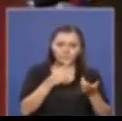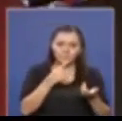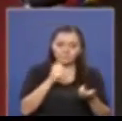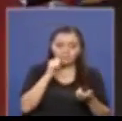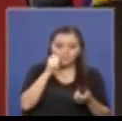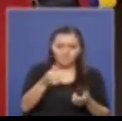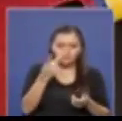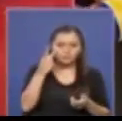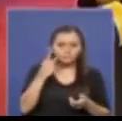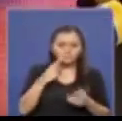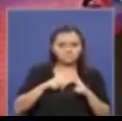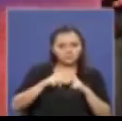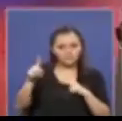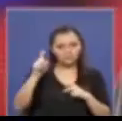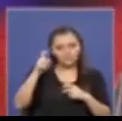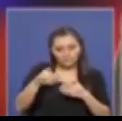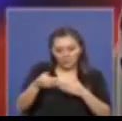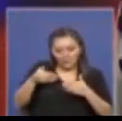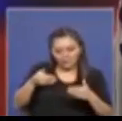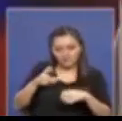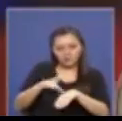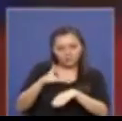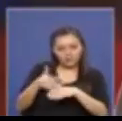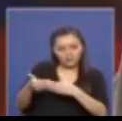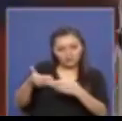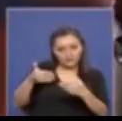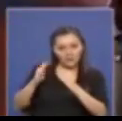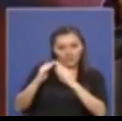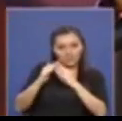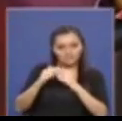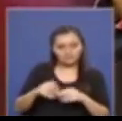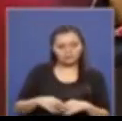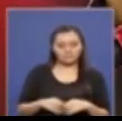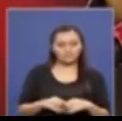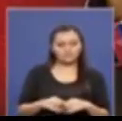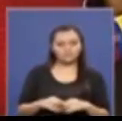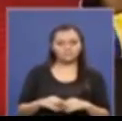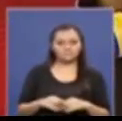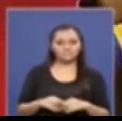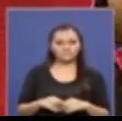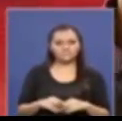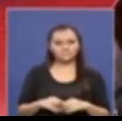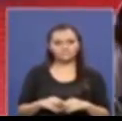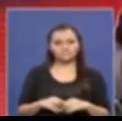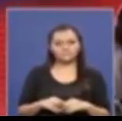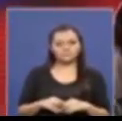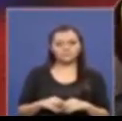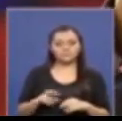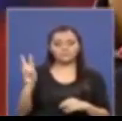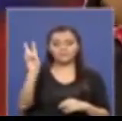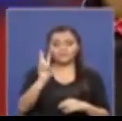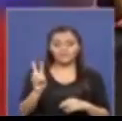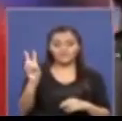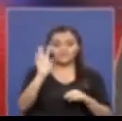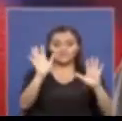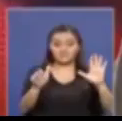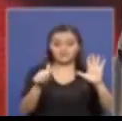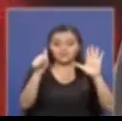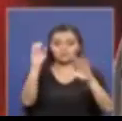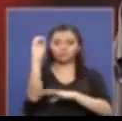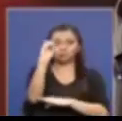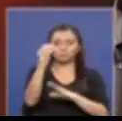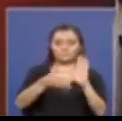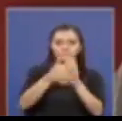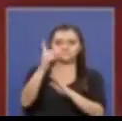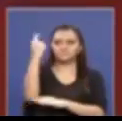día siguiente, dos días, pues mandarme un poquito más temprano a la casa. Viernes 16 de octubre, temprano, trasladado aéreo